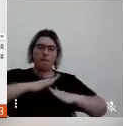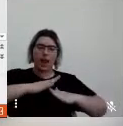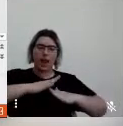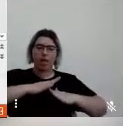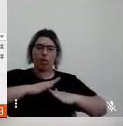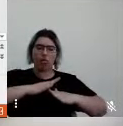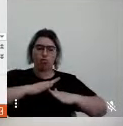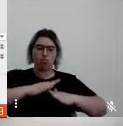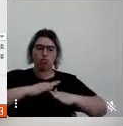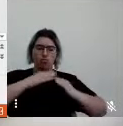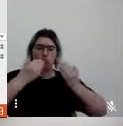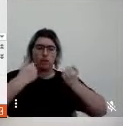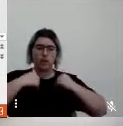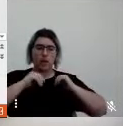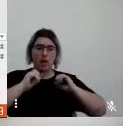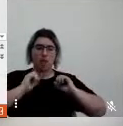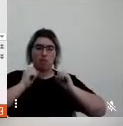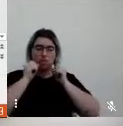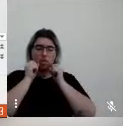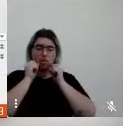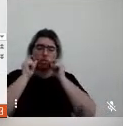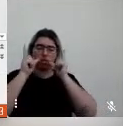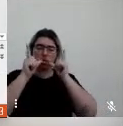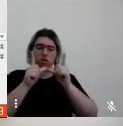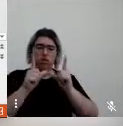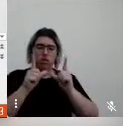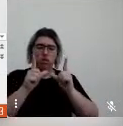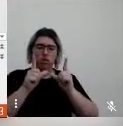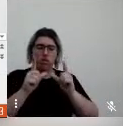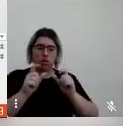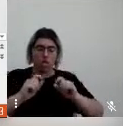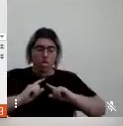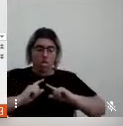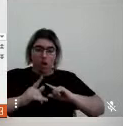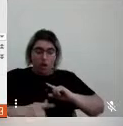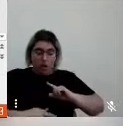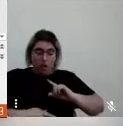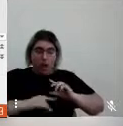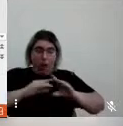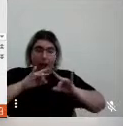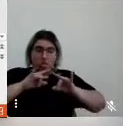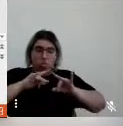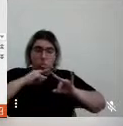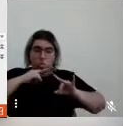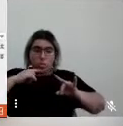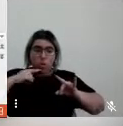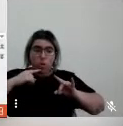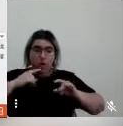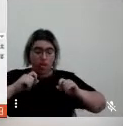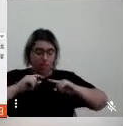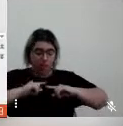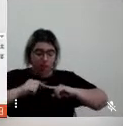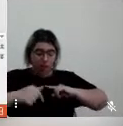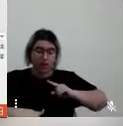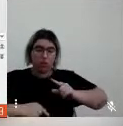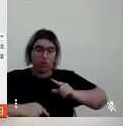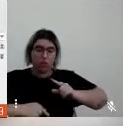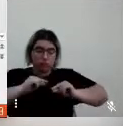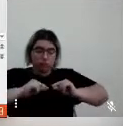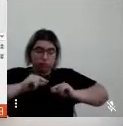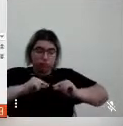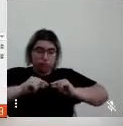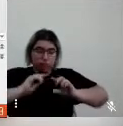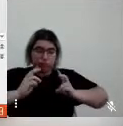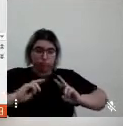trabajando. Si lo primero que le damos a esas bacterias va a ser azúcar, ya vamos a empezar con el efecto montaña rusa, ¿vale? Y realmente